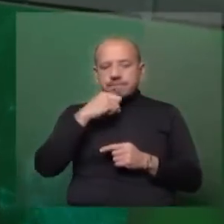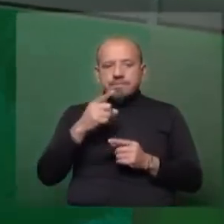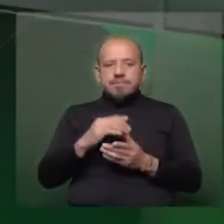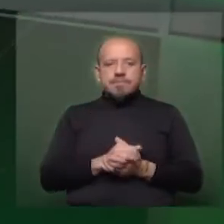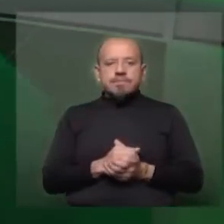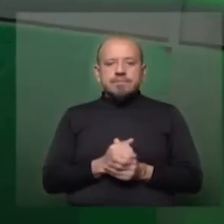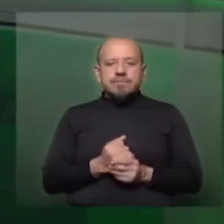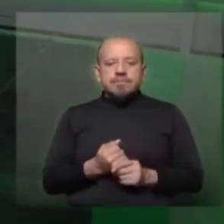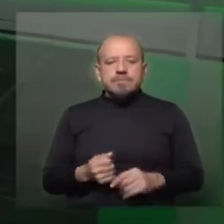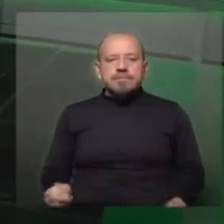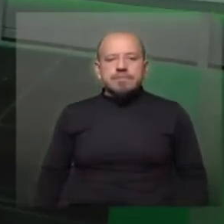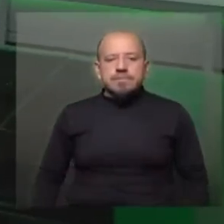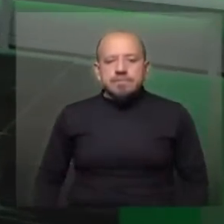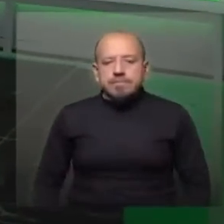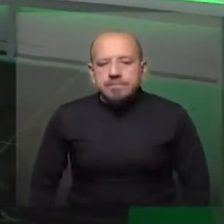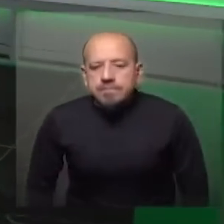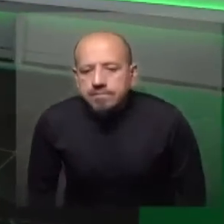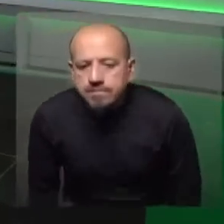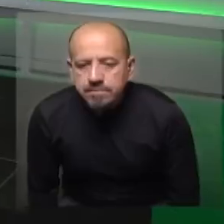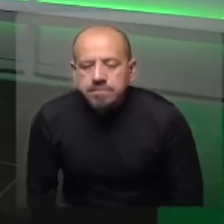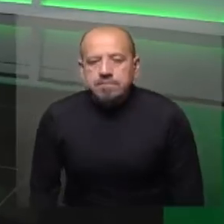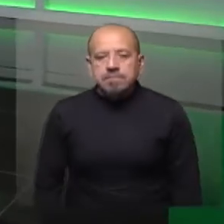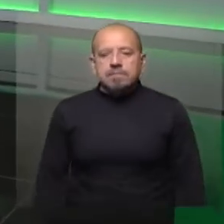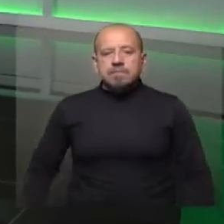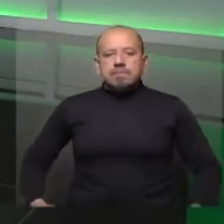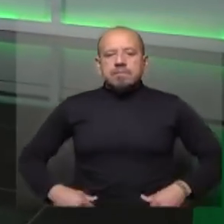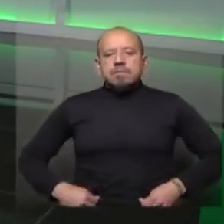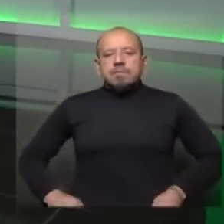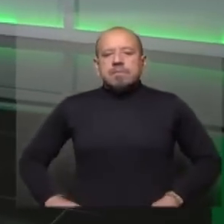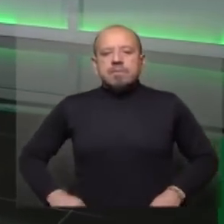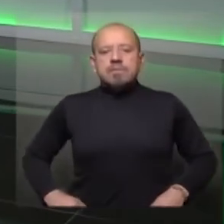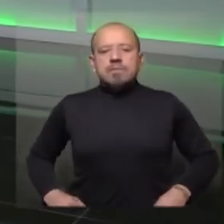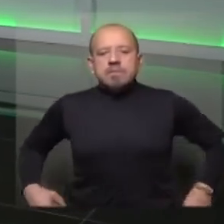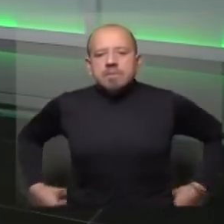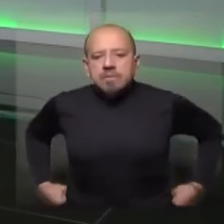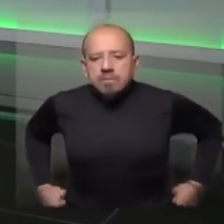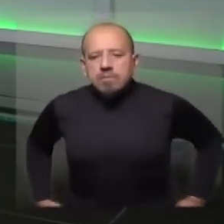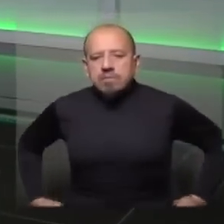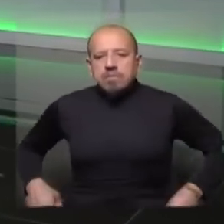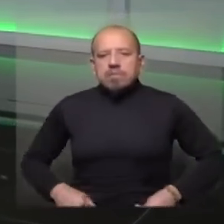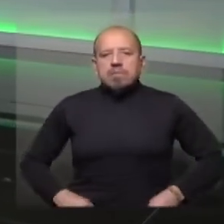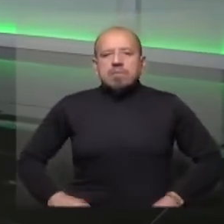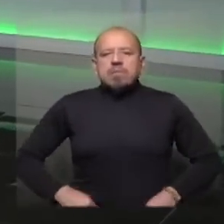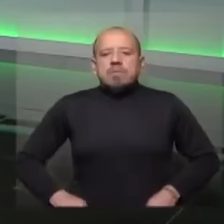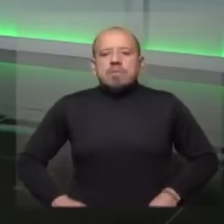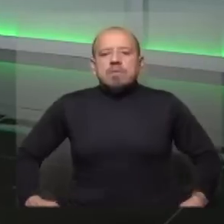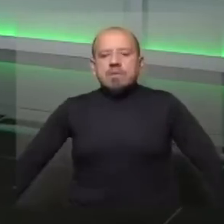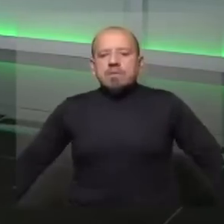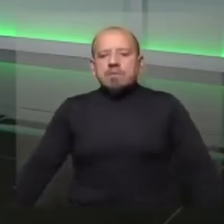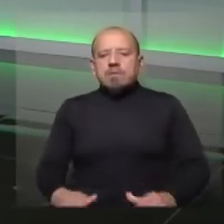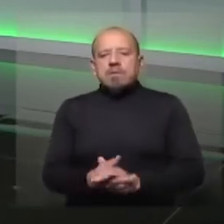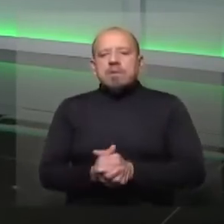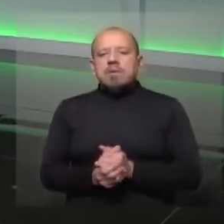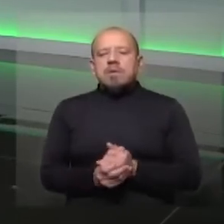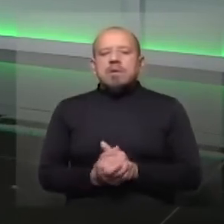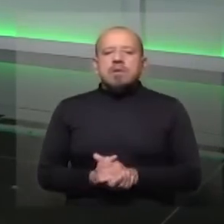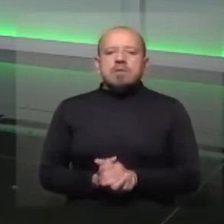adelanto lo hacía nuestro compañero Juan aldecoa que está allí y le doy aprovecho para darle una especial bienvenida desde las calles de Montevideo